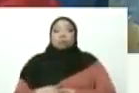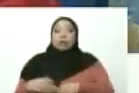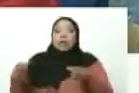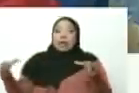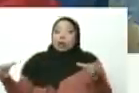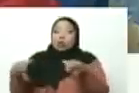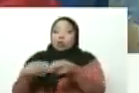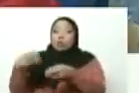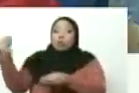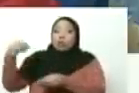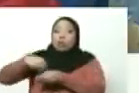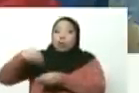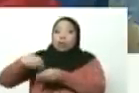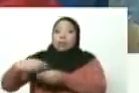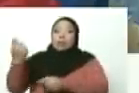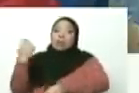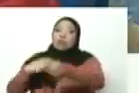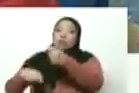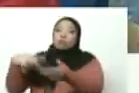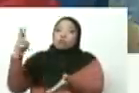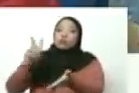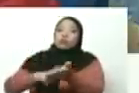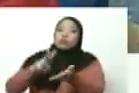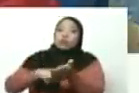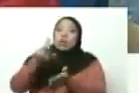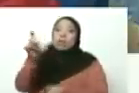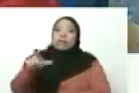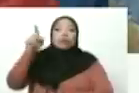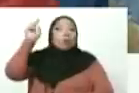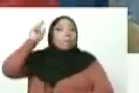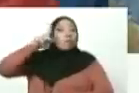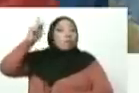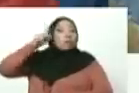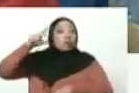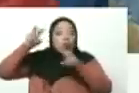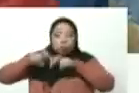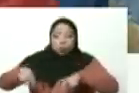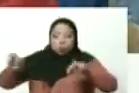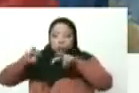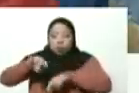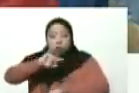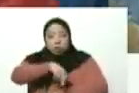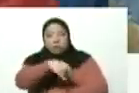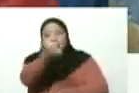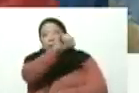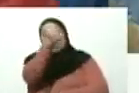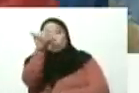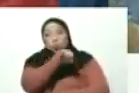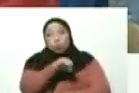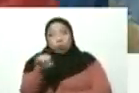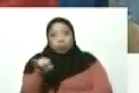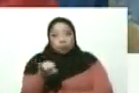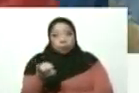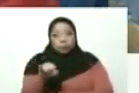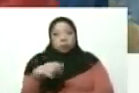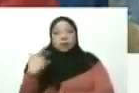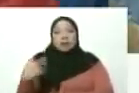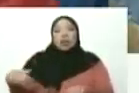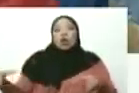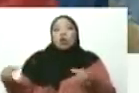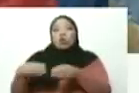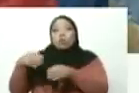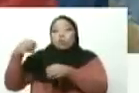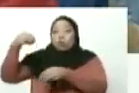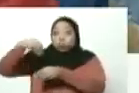ahorros del instituto de previsión social del personal docente y de investigación de la universidad del zulia la caja de ahorros y préstamos de los